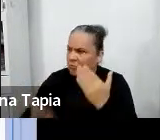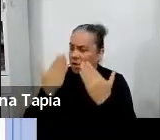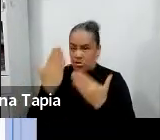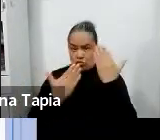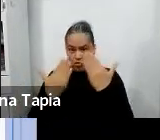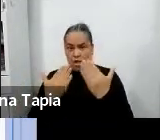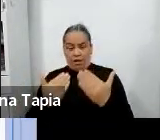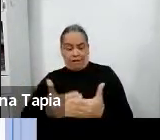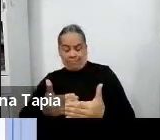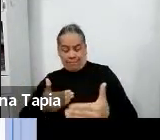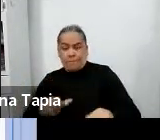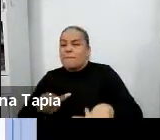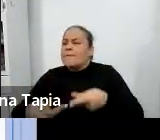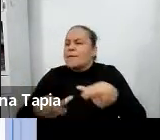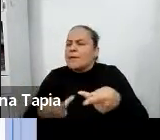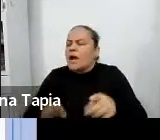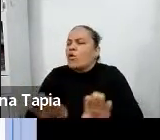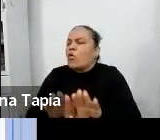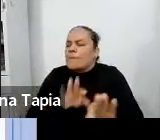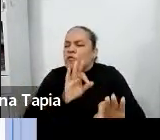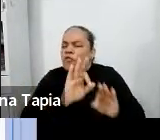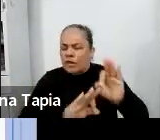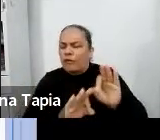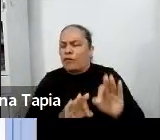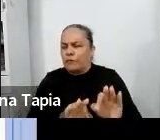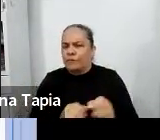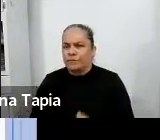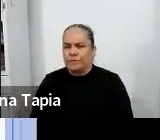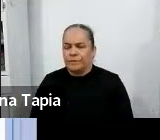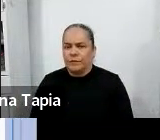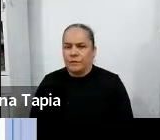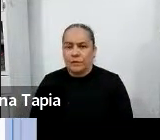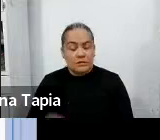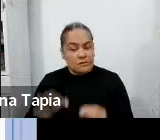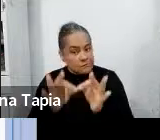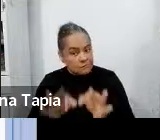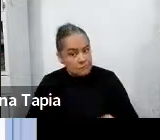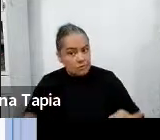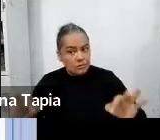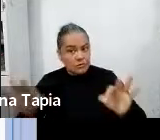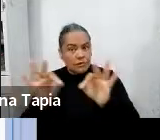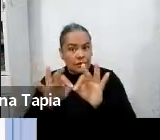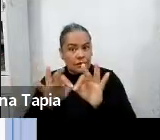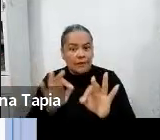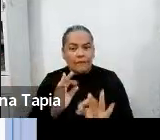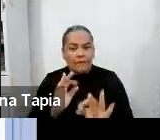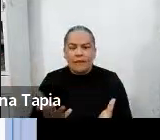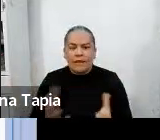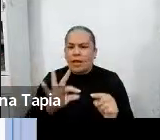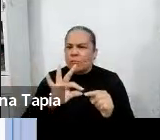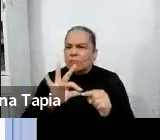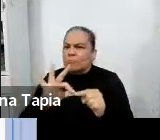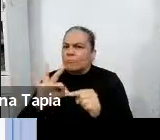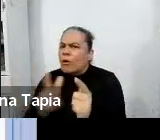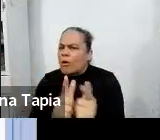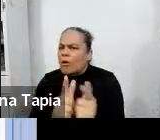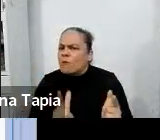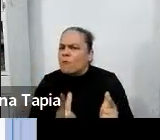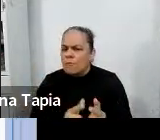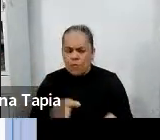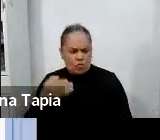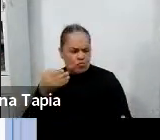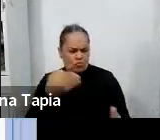Ahora, es importante el manejo de protocolos de actuación, conocer qué puedo ofrecer de manera personal y a nivel